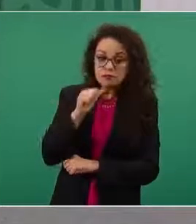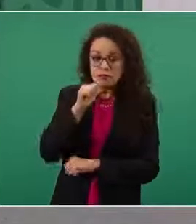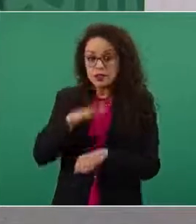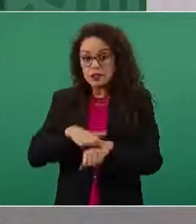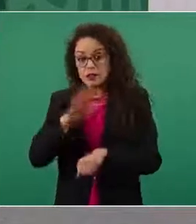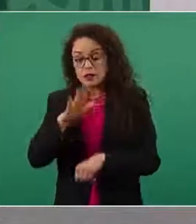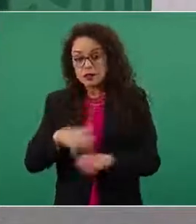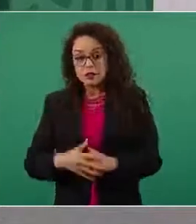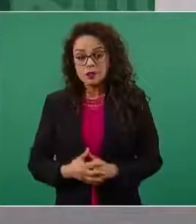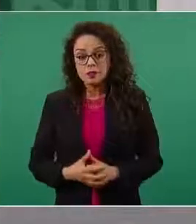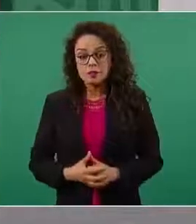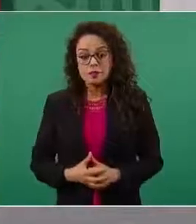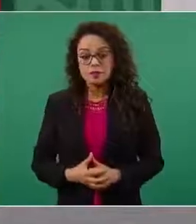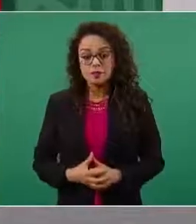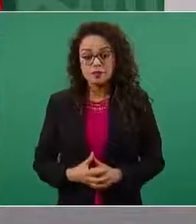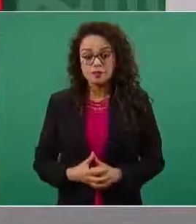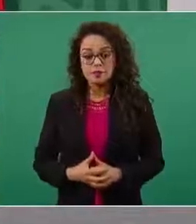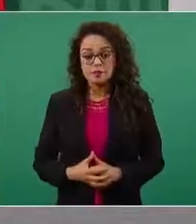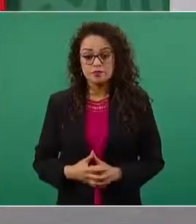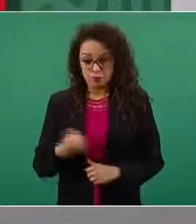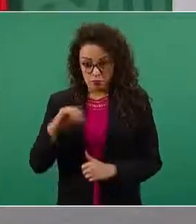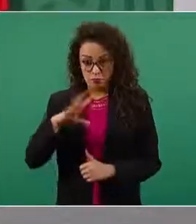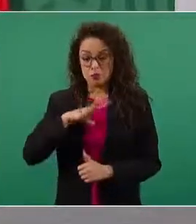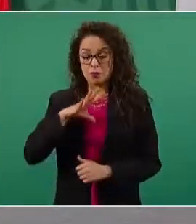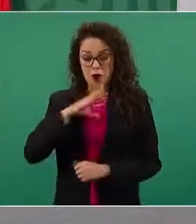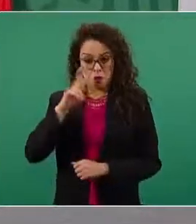Y hay prueba